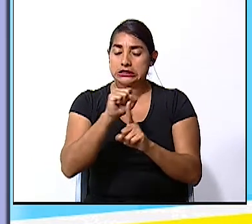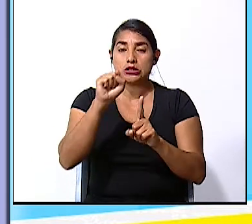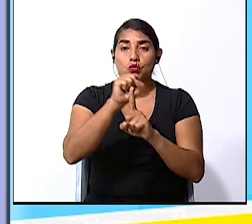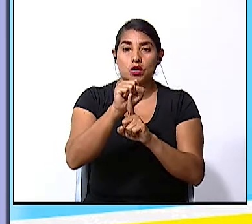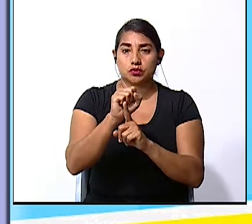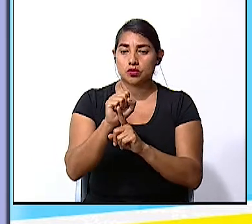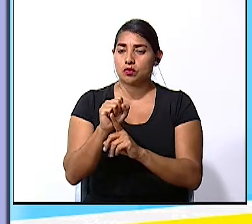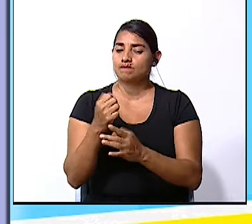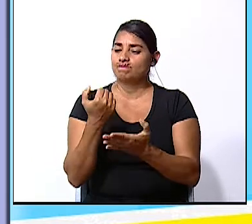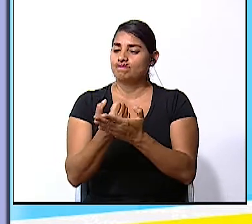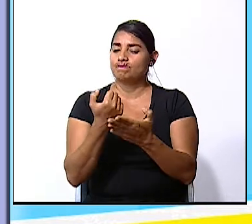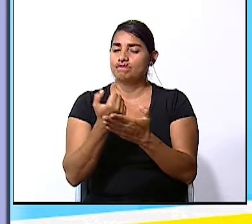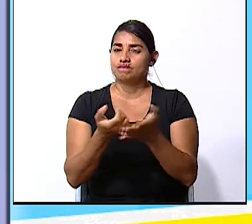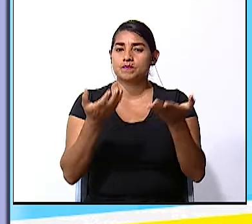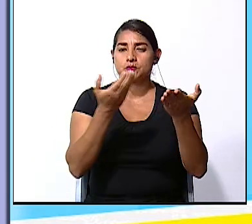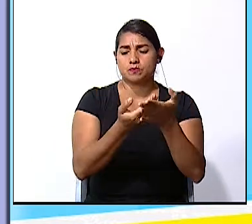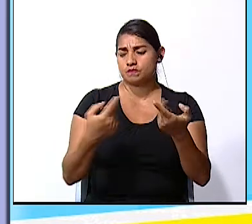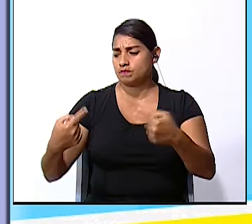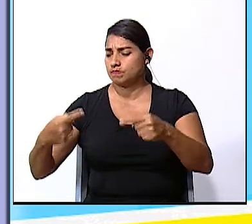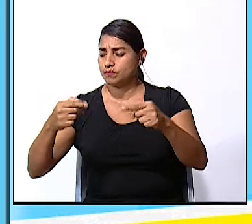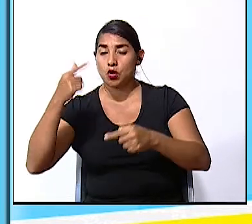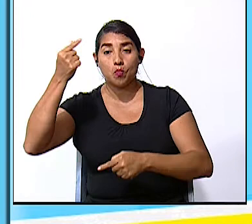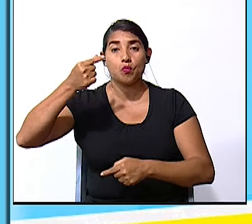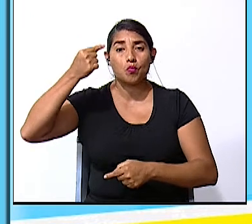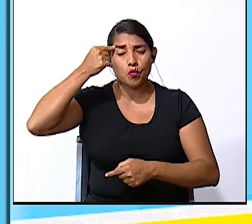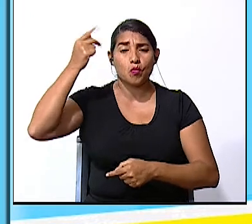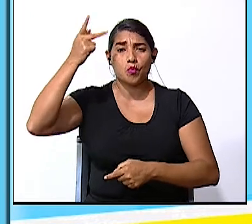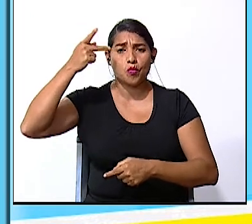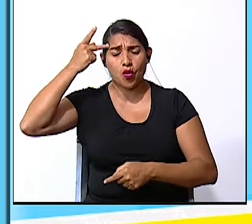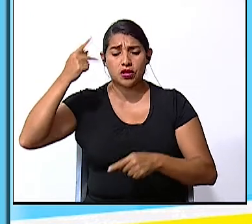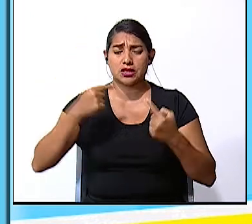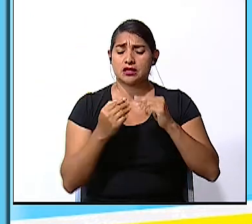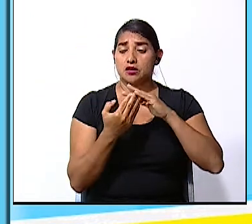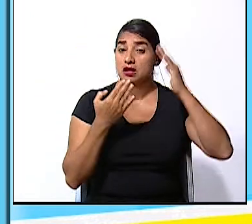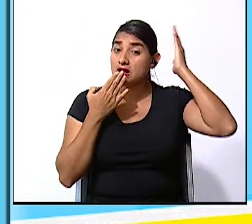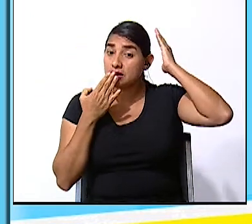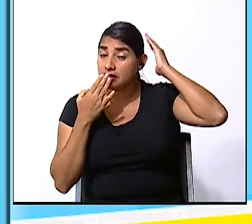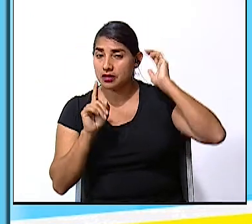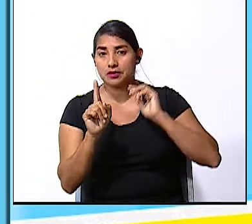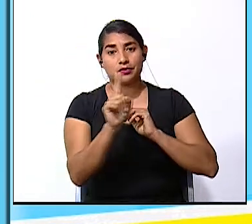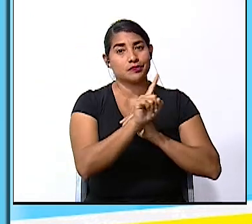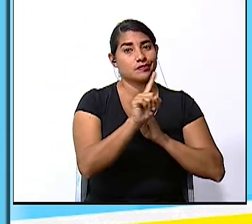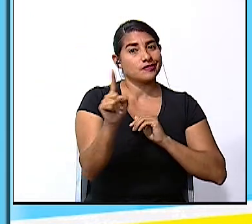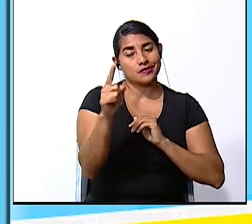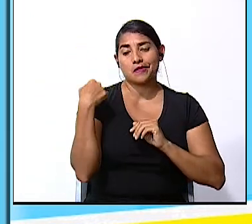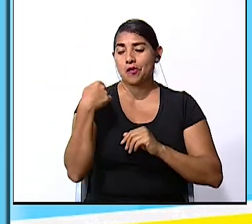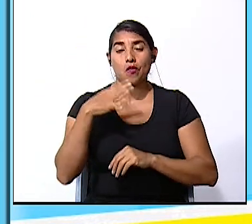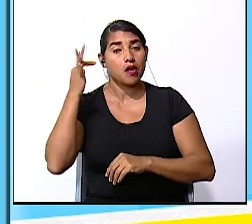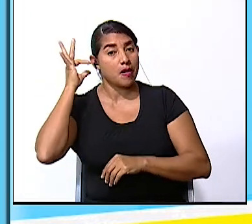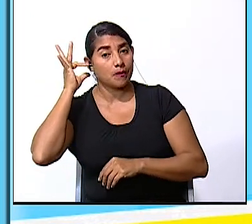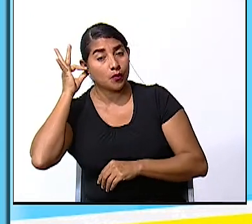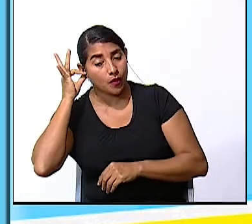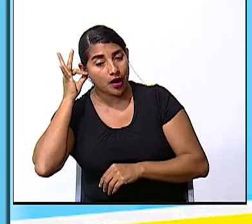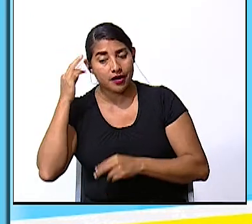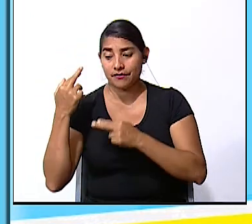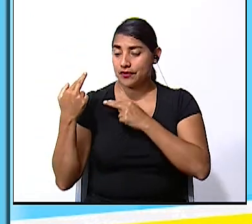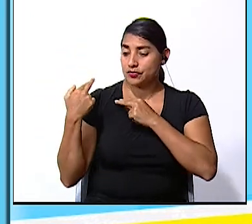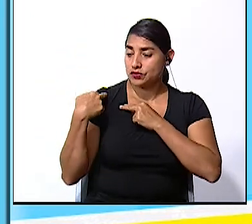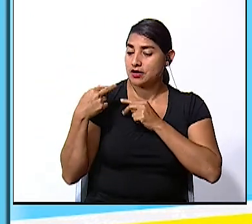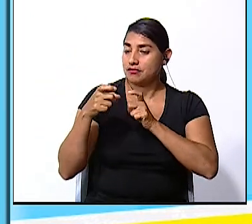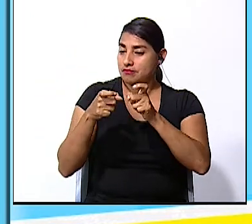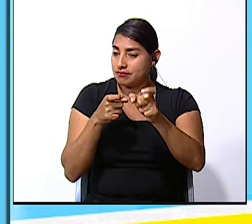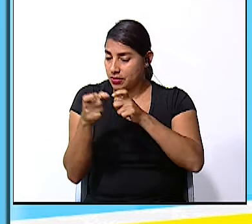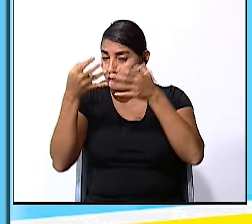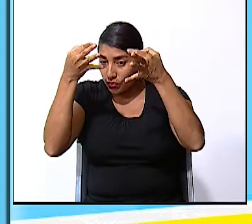una u otra forma plantea un debate político. No fueron los indígenas ni los esclavos, mucho menos las mujeres quienes tendrían la responsabilidad de